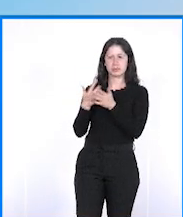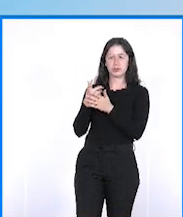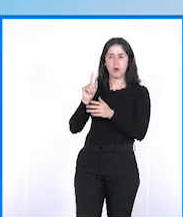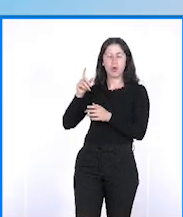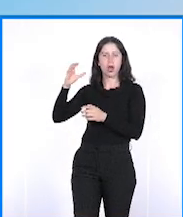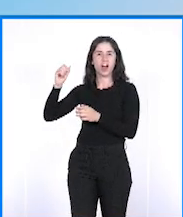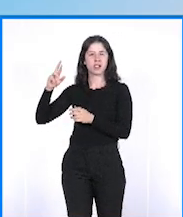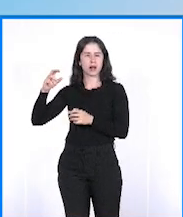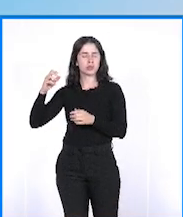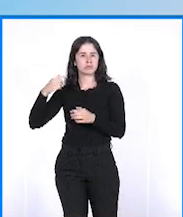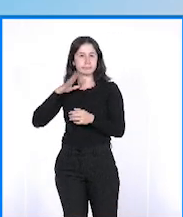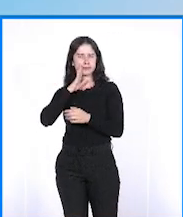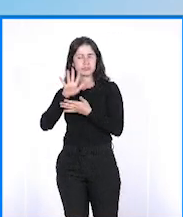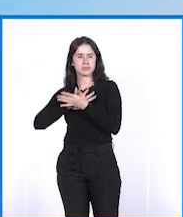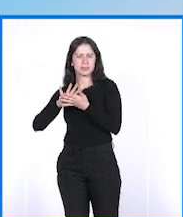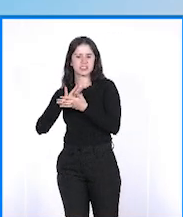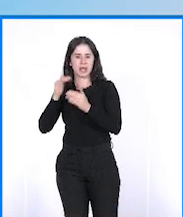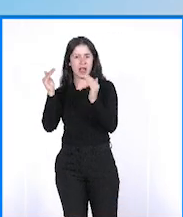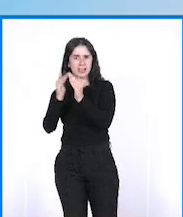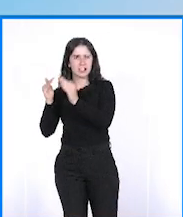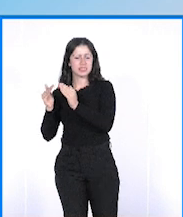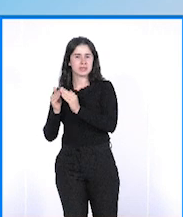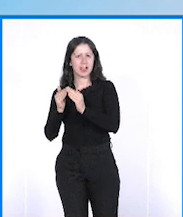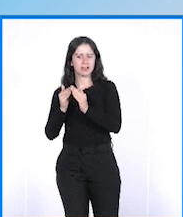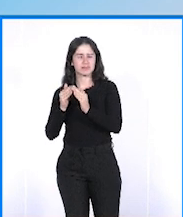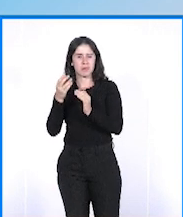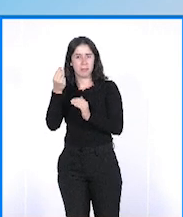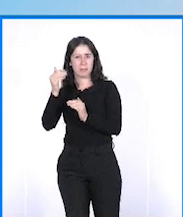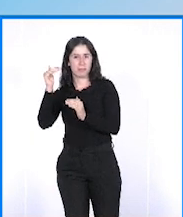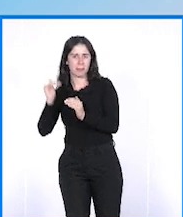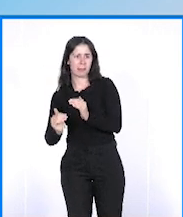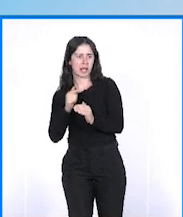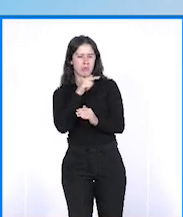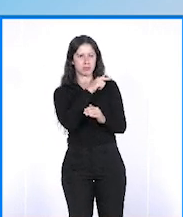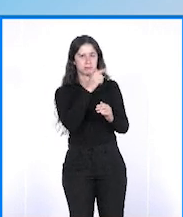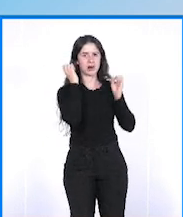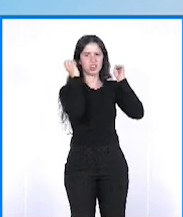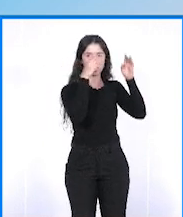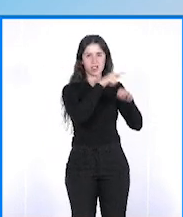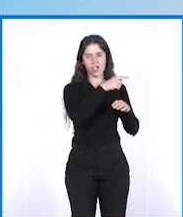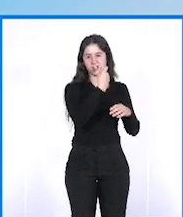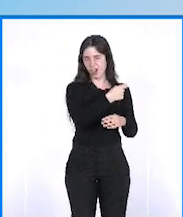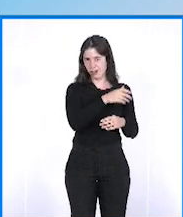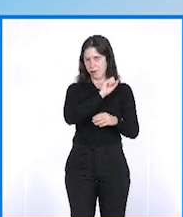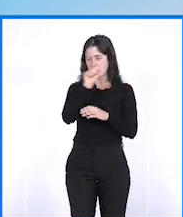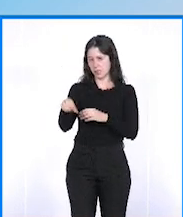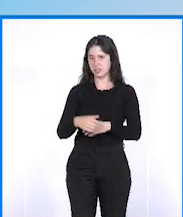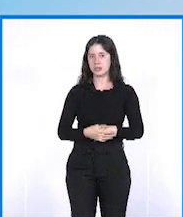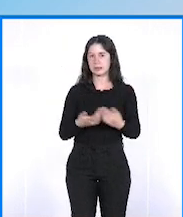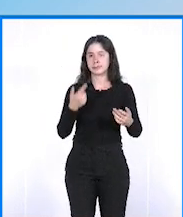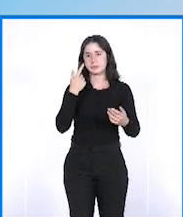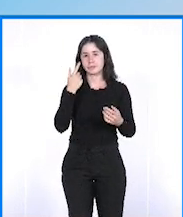Carlos que la vivienda Vais a demostrar que la vivienda es más barata que las residencias yo dije esa no es mi hipótesis Pero